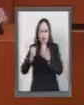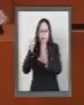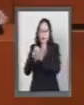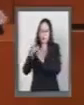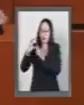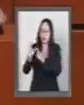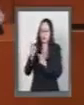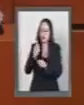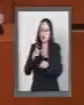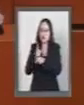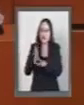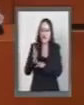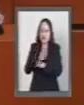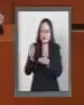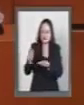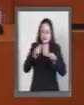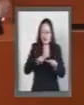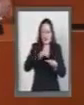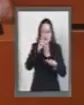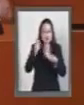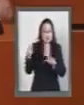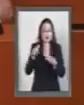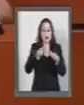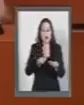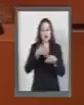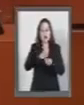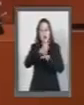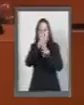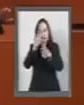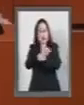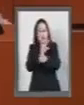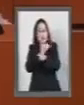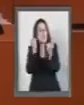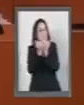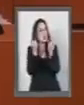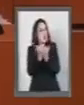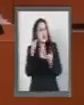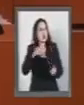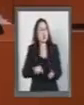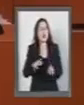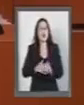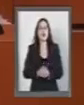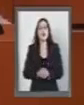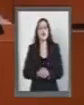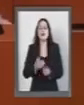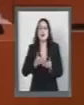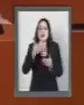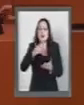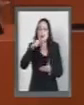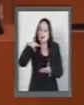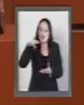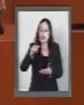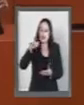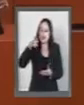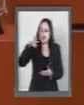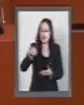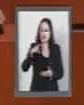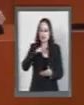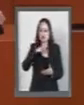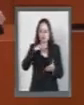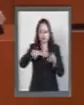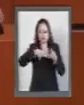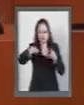el día anterior, como sucedió cuando la reforma energética? Esta vez Peña Nieto disfrazó su veto en forma de